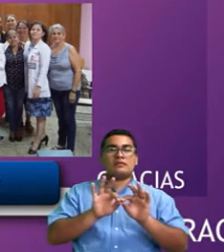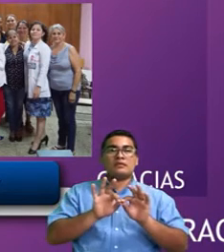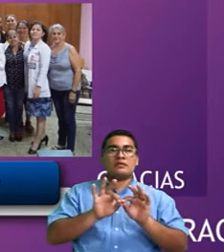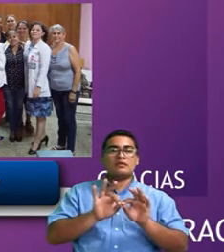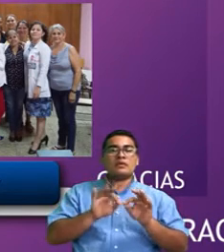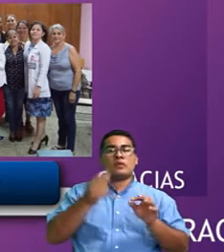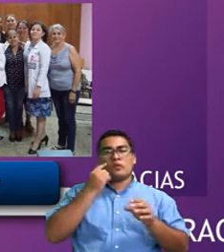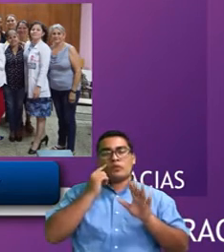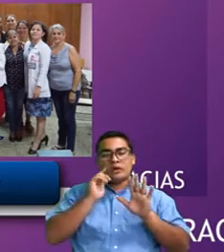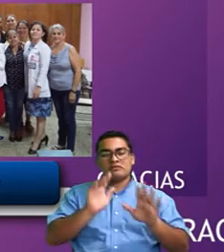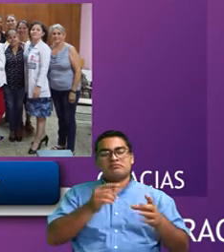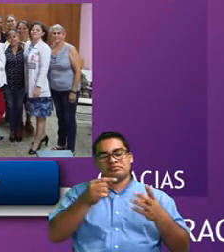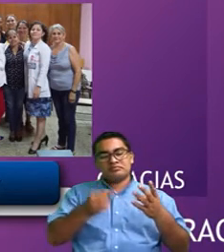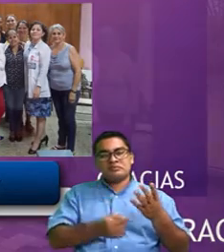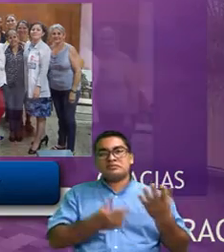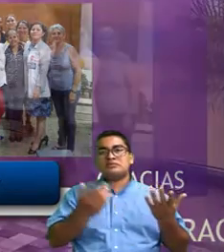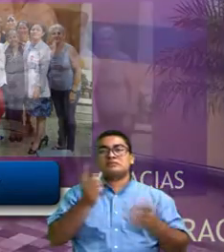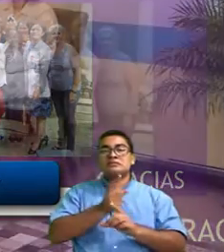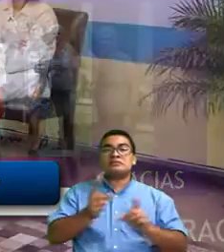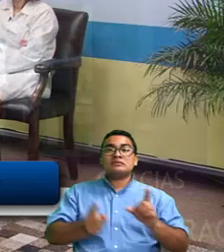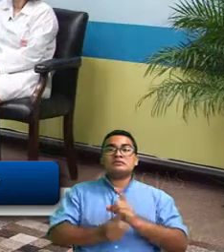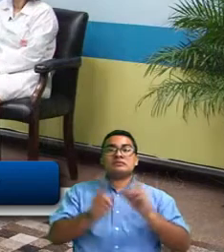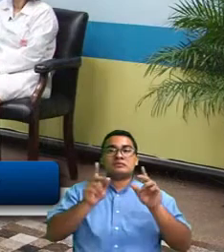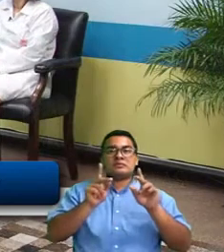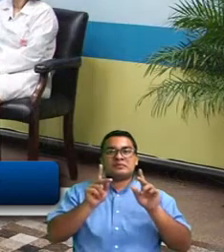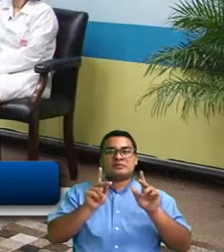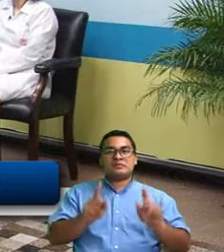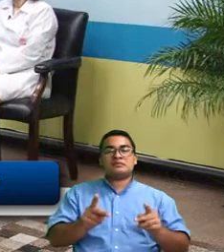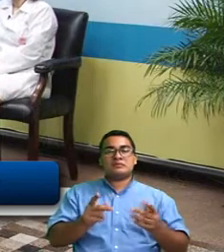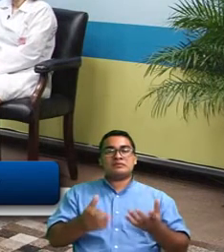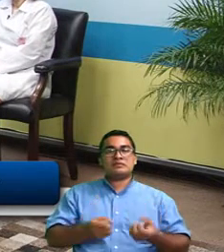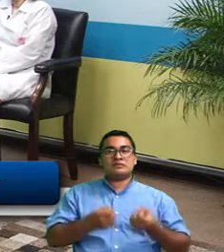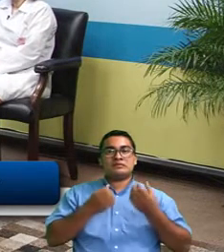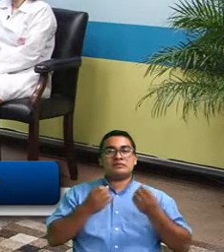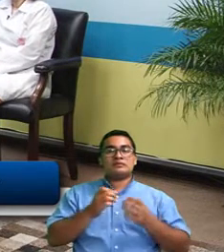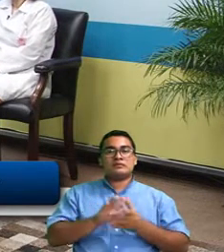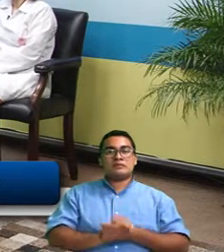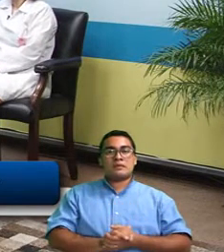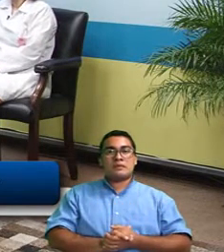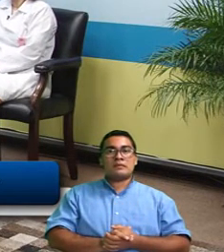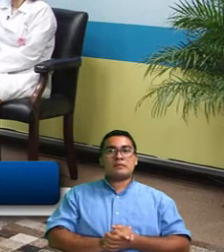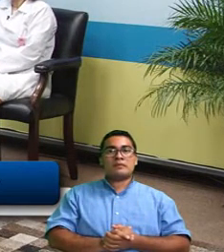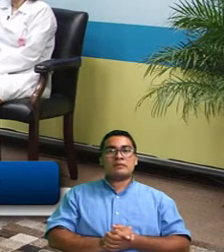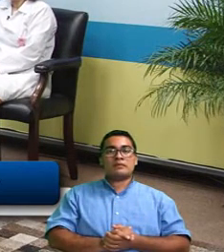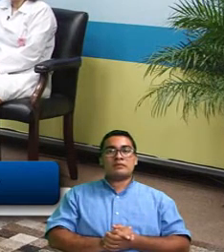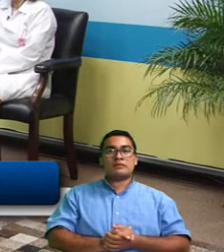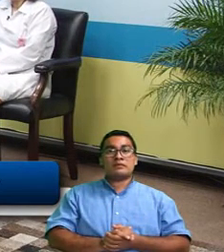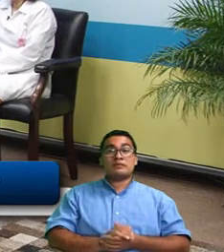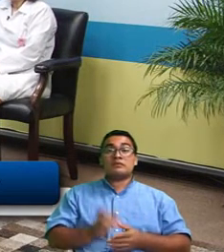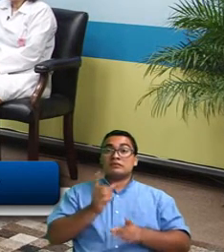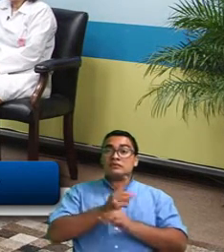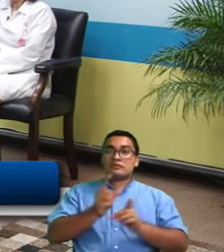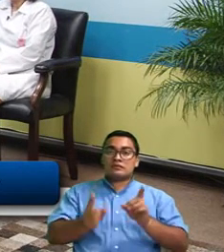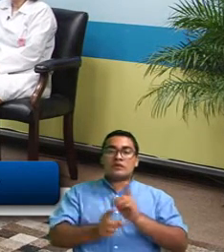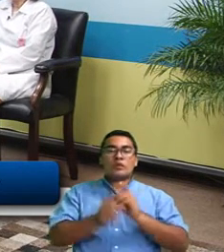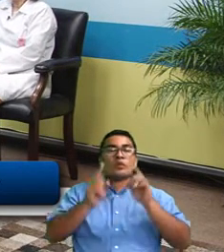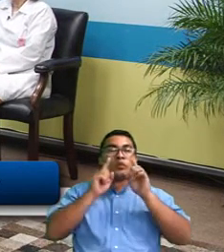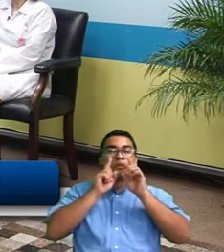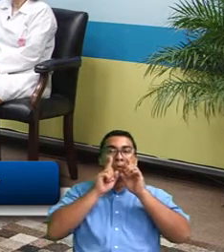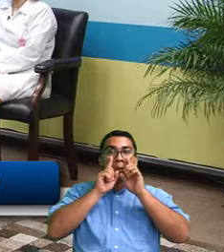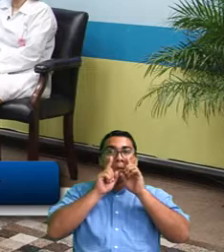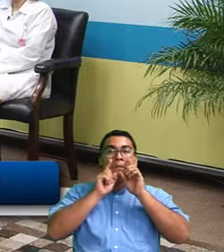otros cuidados rápidamente tiene que tener la paciente con cáncer, doctora? Ok, tiene que tener cuidados de la